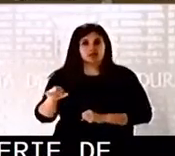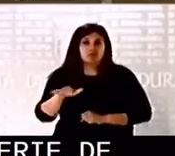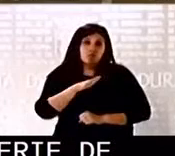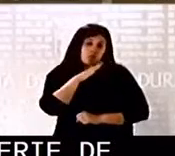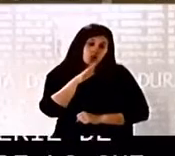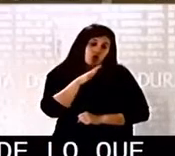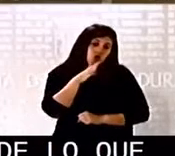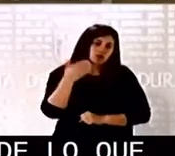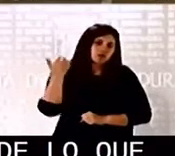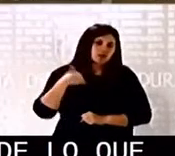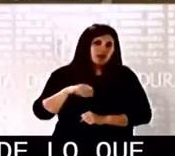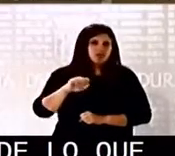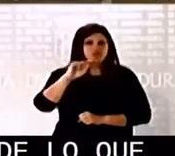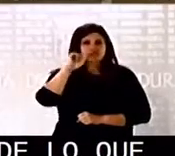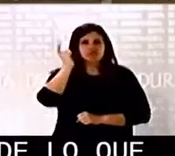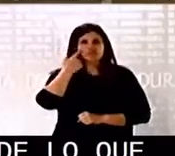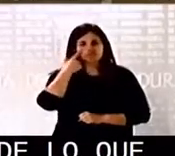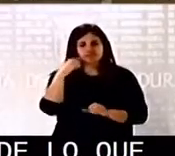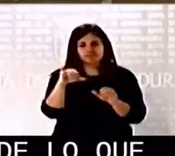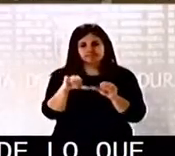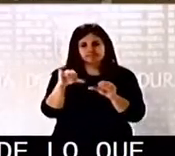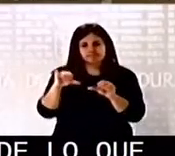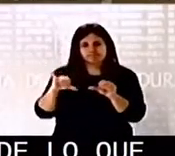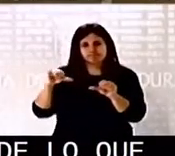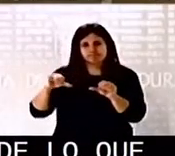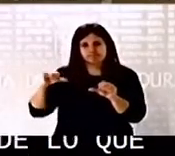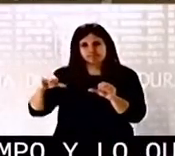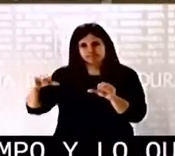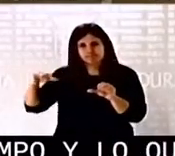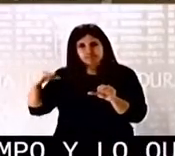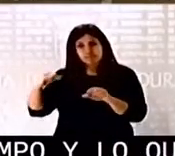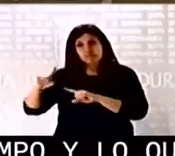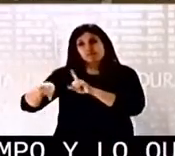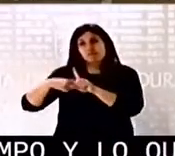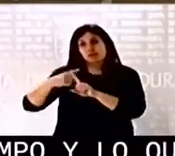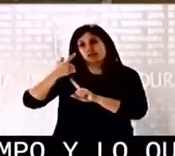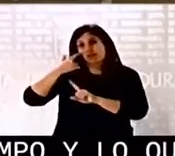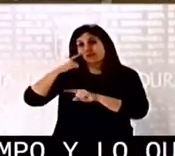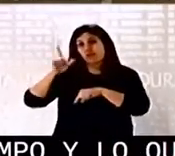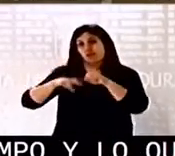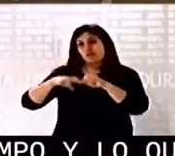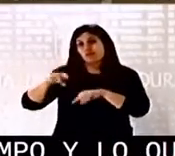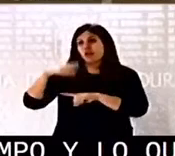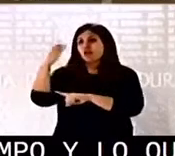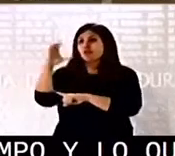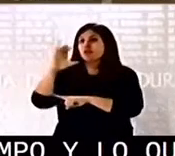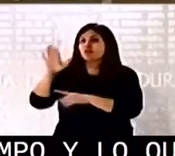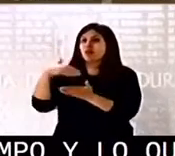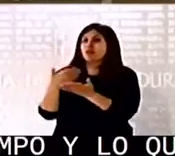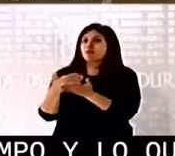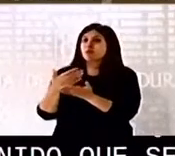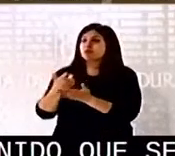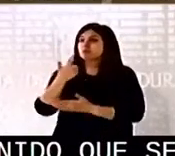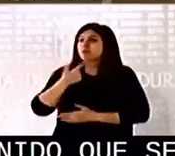hemos ido viendo a lo largo de este tiempo y lo que nos ha ido diciendo la ciencia, hemos tenido que ser